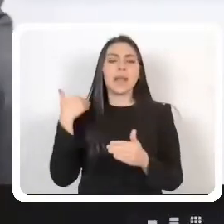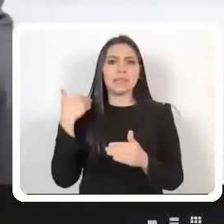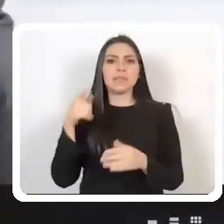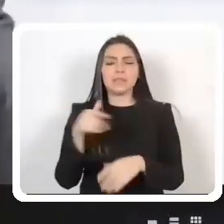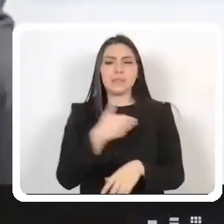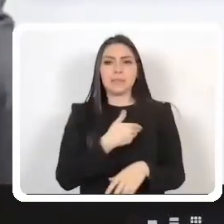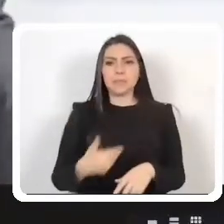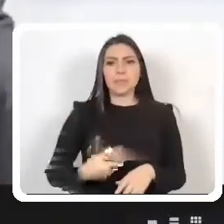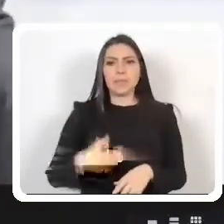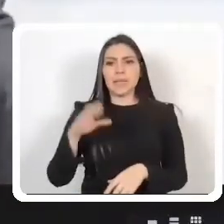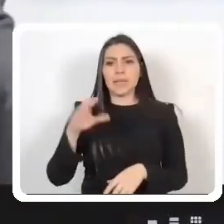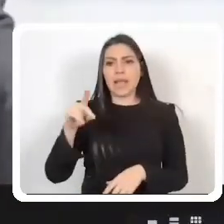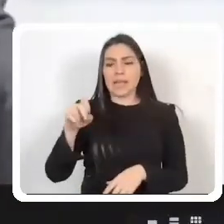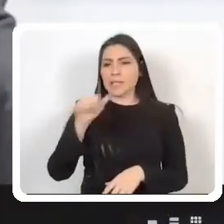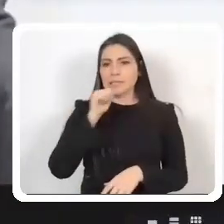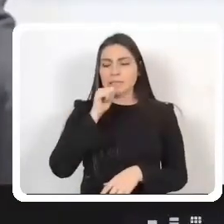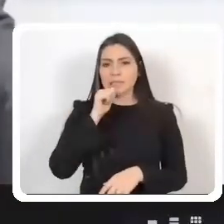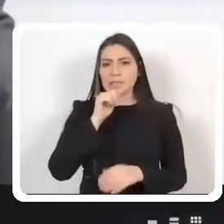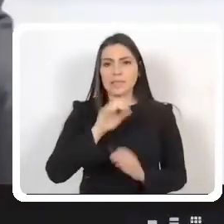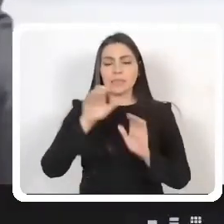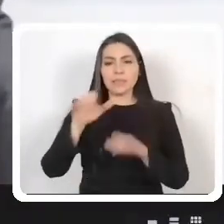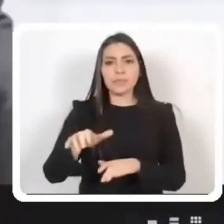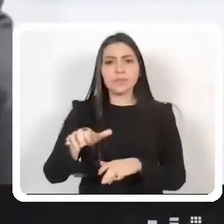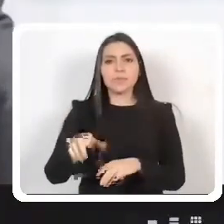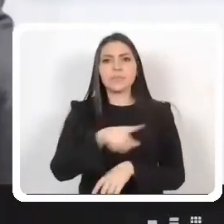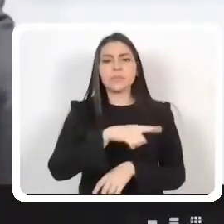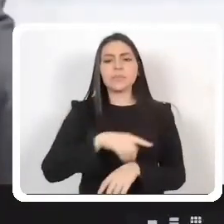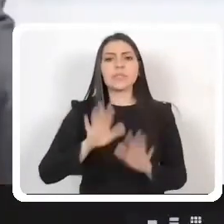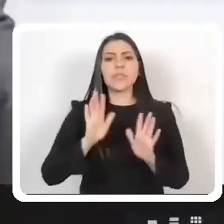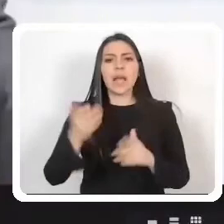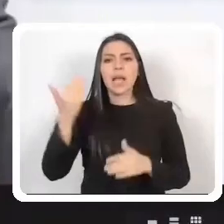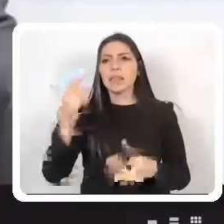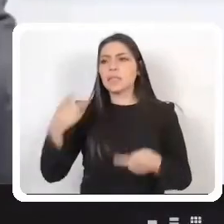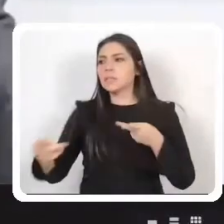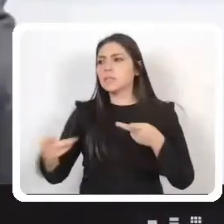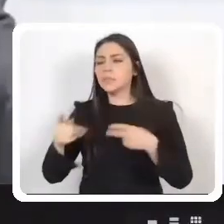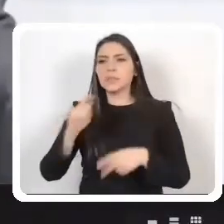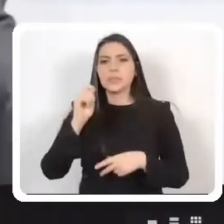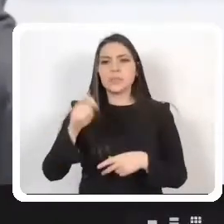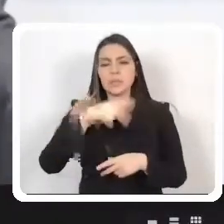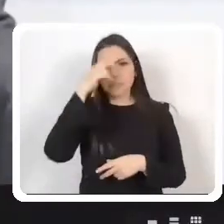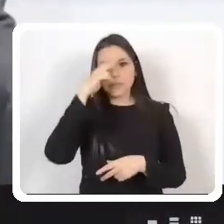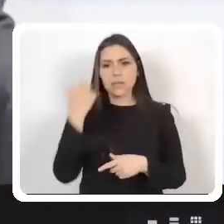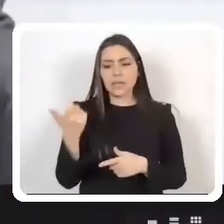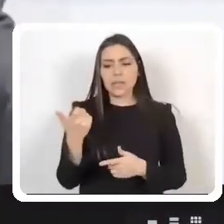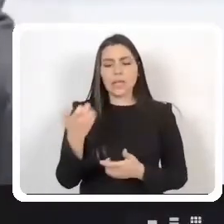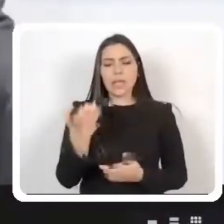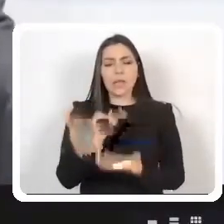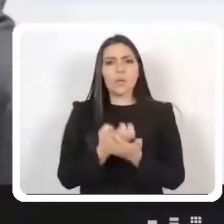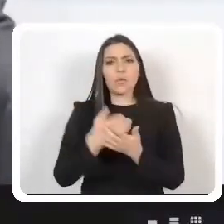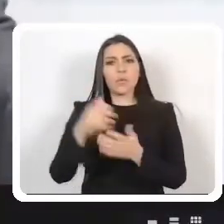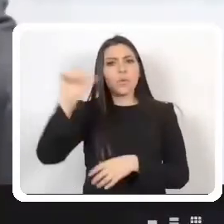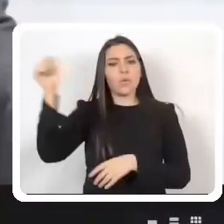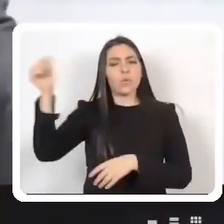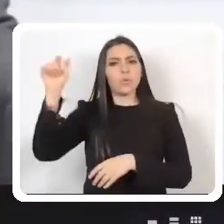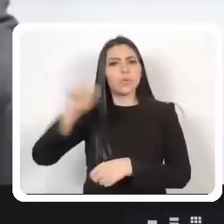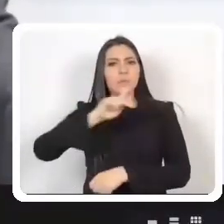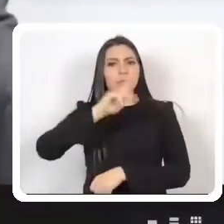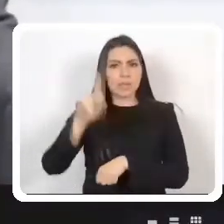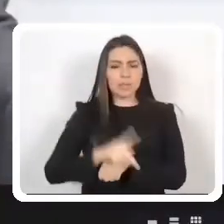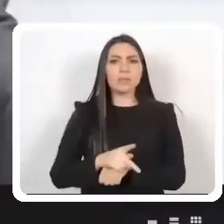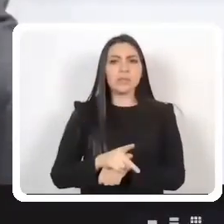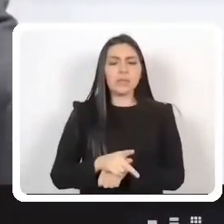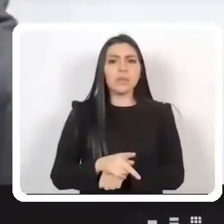presiones externas que sobre México ejercían las potencias económicas extranjeras. Por ello